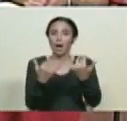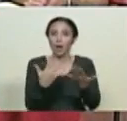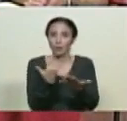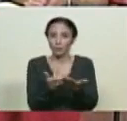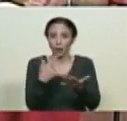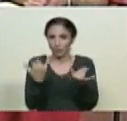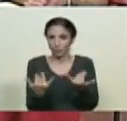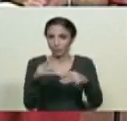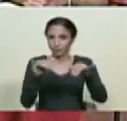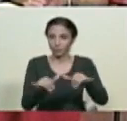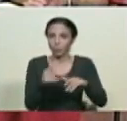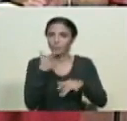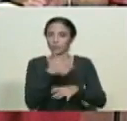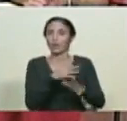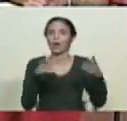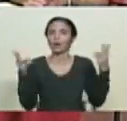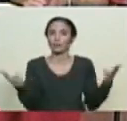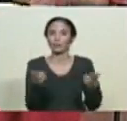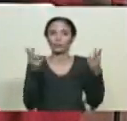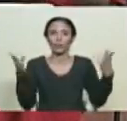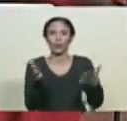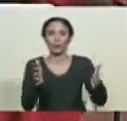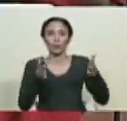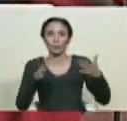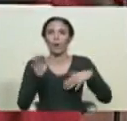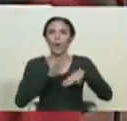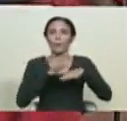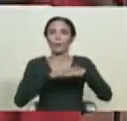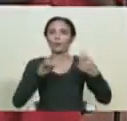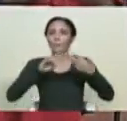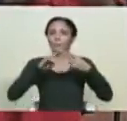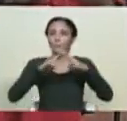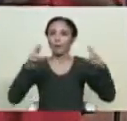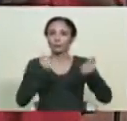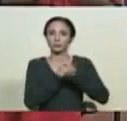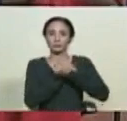que pudimos salir a cantar victoria, victoria por la alegría, por la paz,